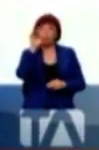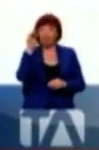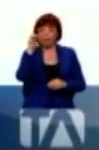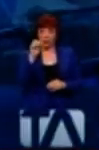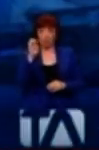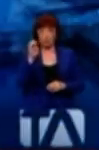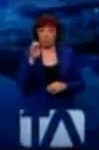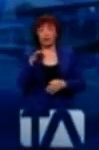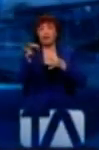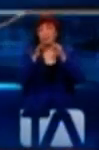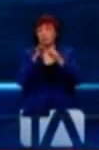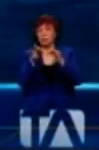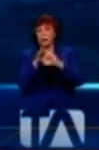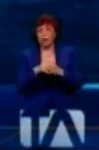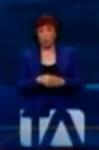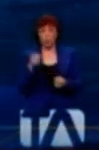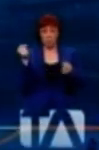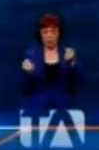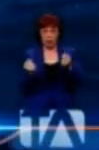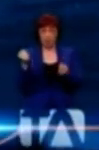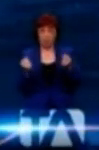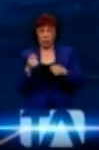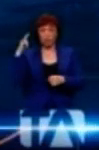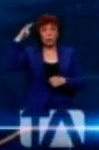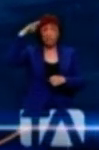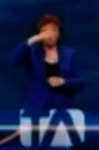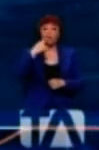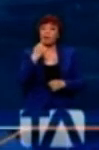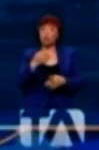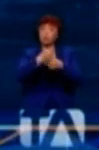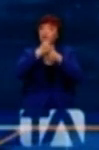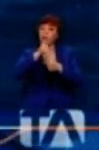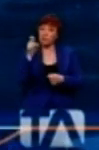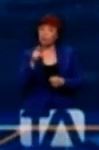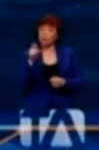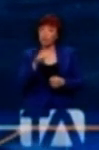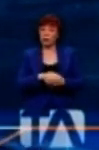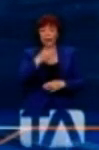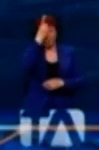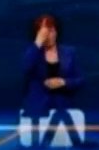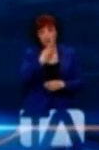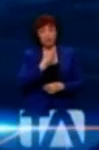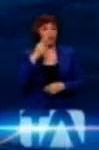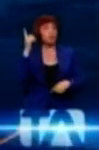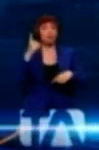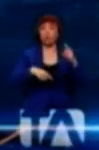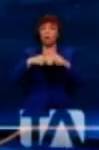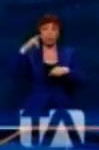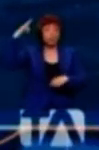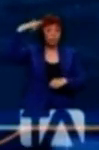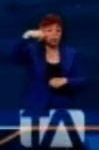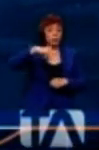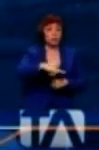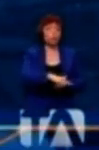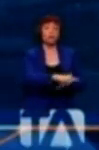aeronave, quien es la máxima autoridad del vuelo, dando prioridad a la seguridad de los pasajeros y de la aeronave, tomó la decisión de no realizar el descenso